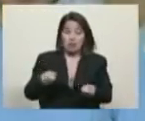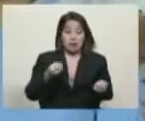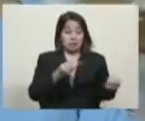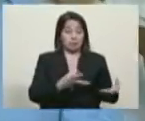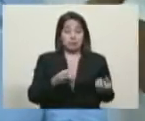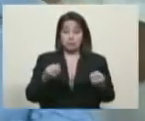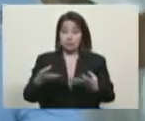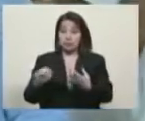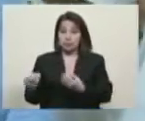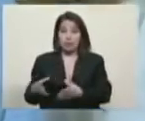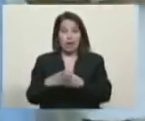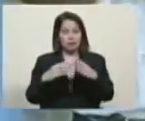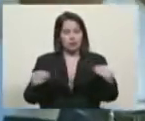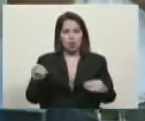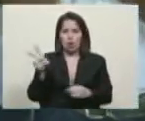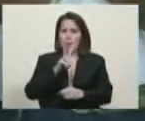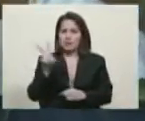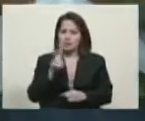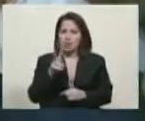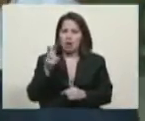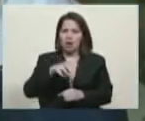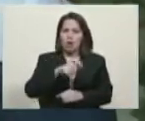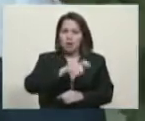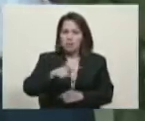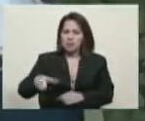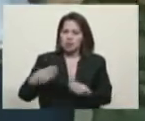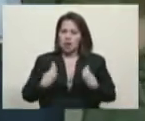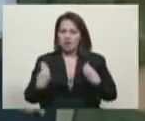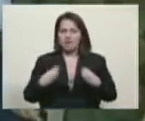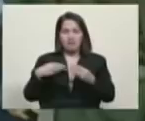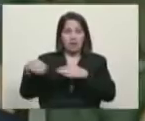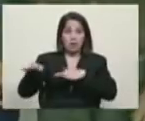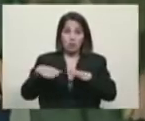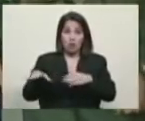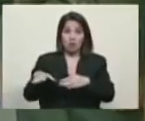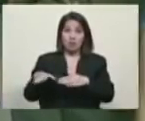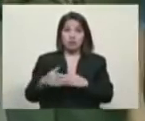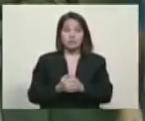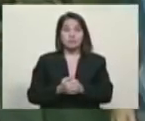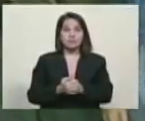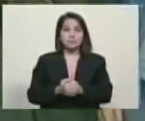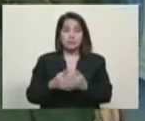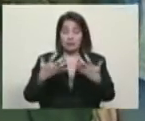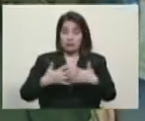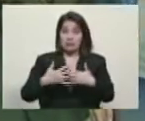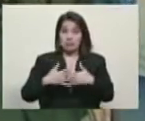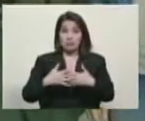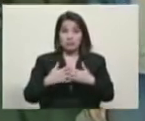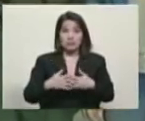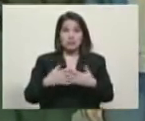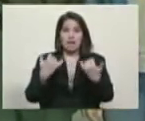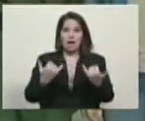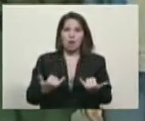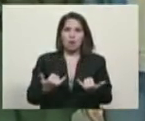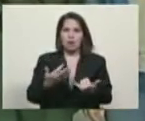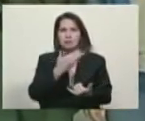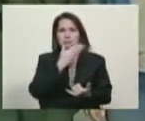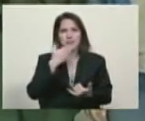los cogedeños y los venezolanos. Esta planta en este momento cuenta con una